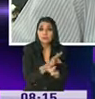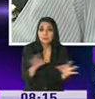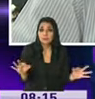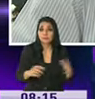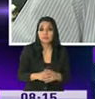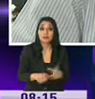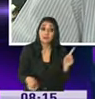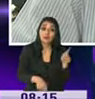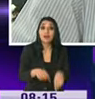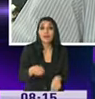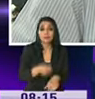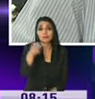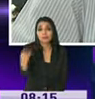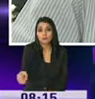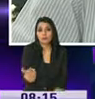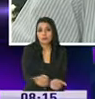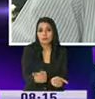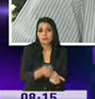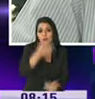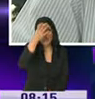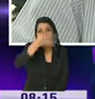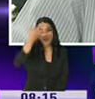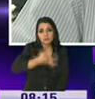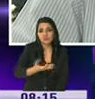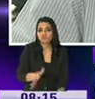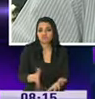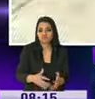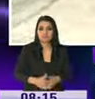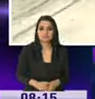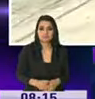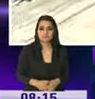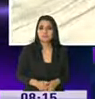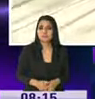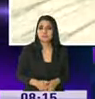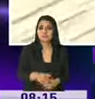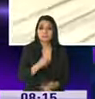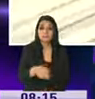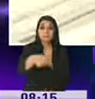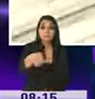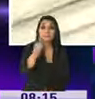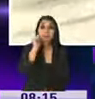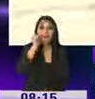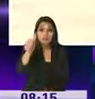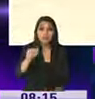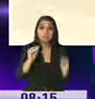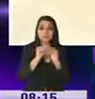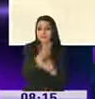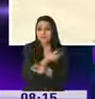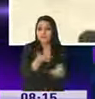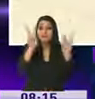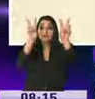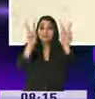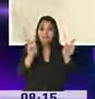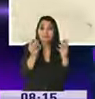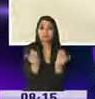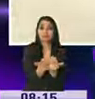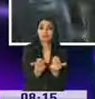hay ciudadanos en los cuales su educación no funciona adecuadamente. En la siguiente entrega hablaremos más de esto, que es un